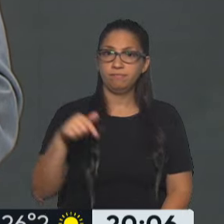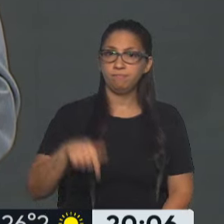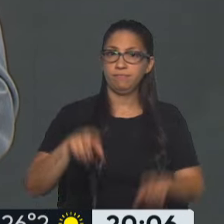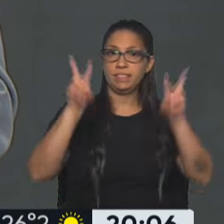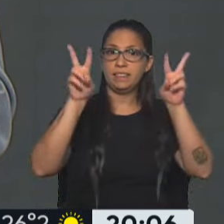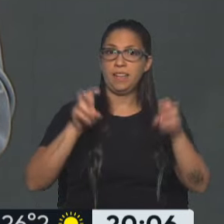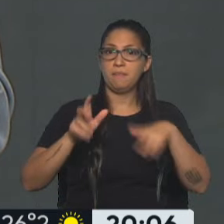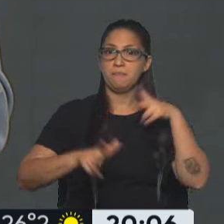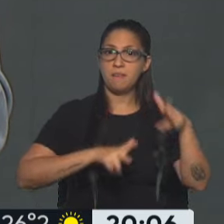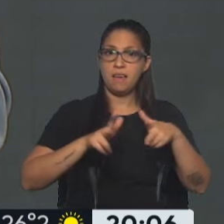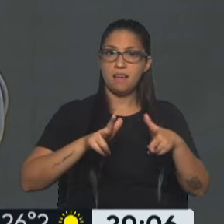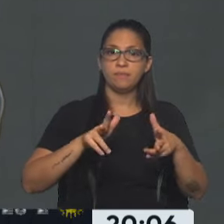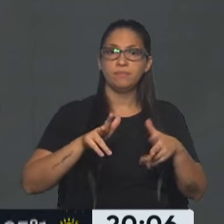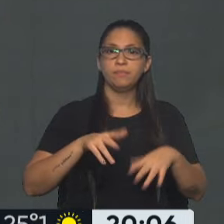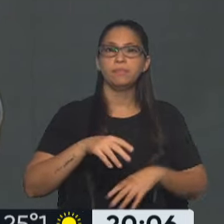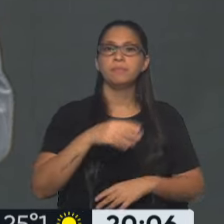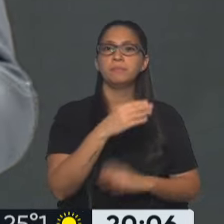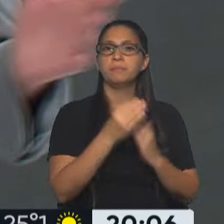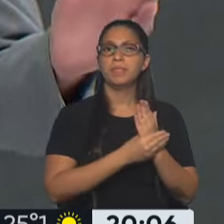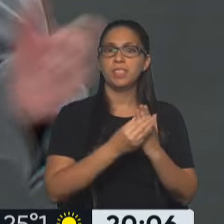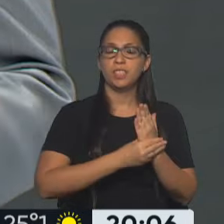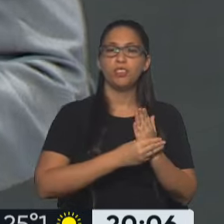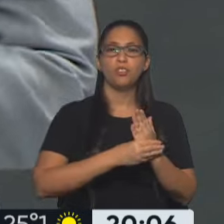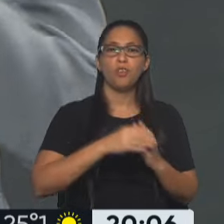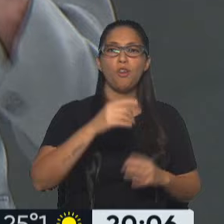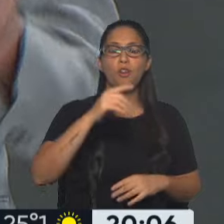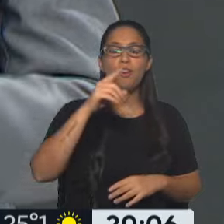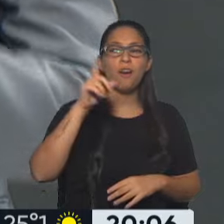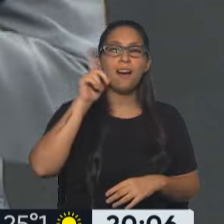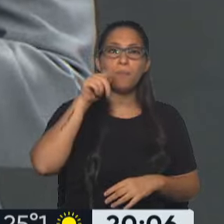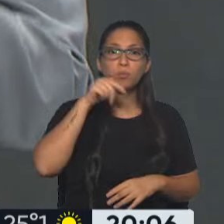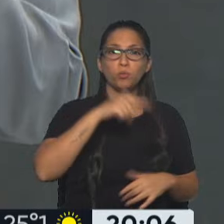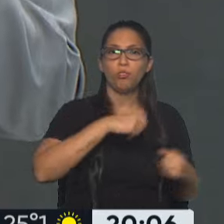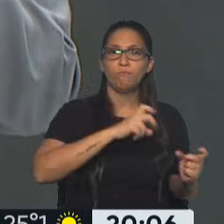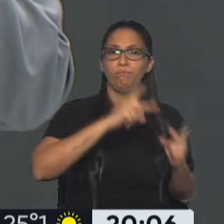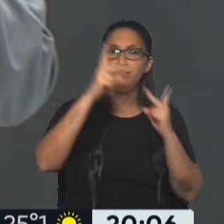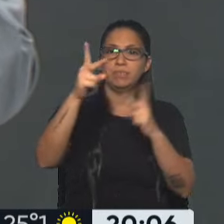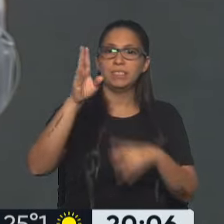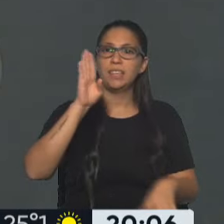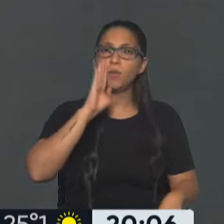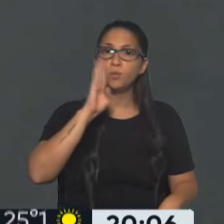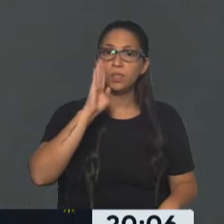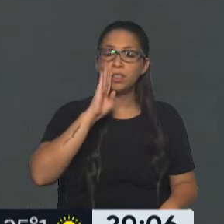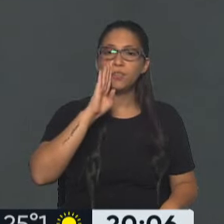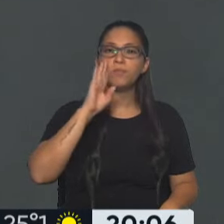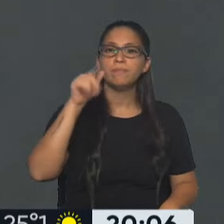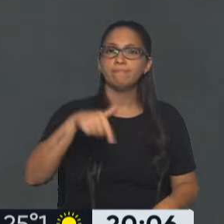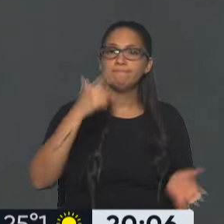ocupamos ya mismo del viaje del ministro de Economía, Luis Caputo, a los Estados Unidos, diferentes reuniones. Lógicamente, vamos a